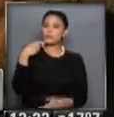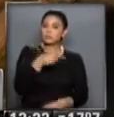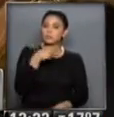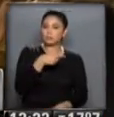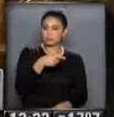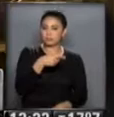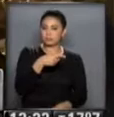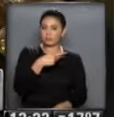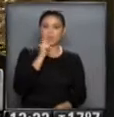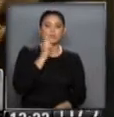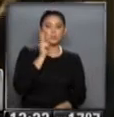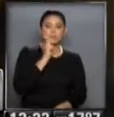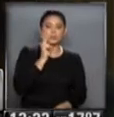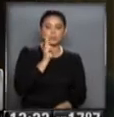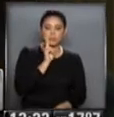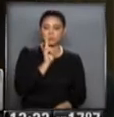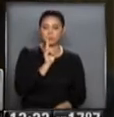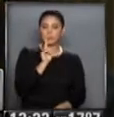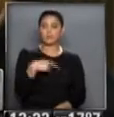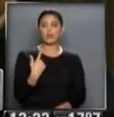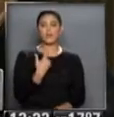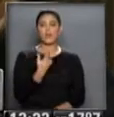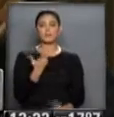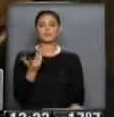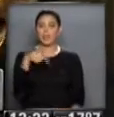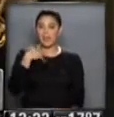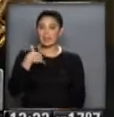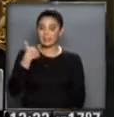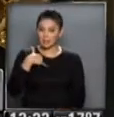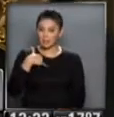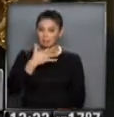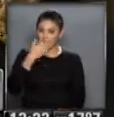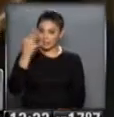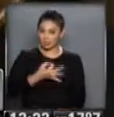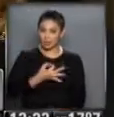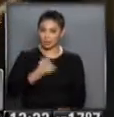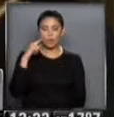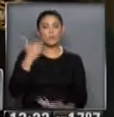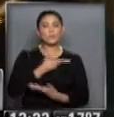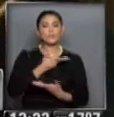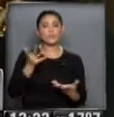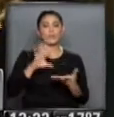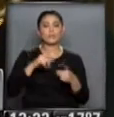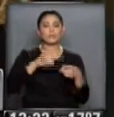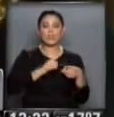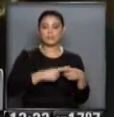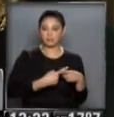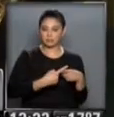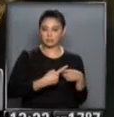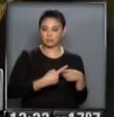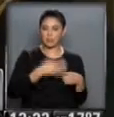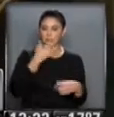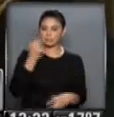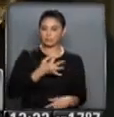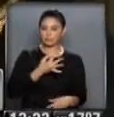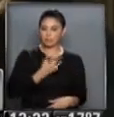la dependencia del tabaco, creo que Argentina realmente muestra políticas que son